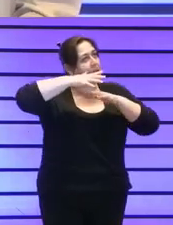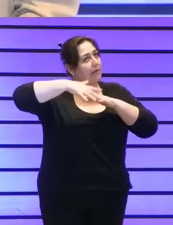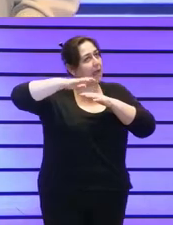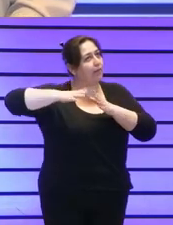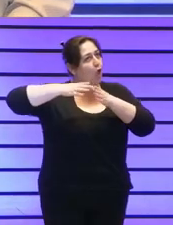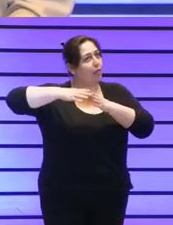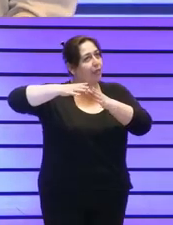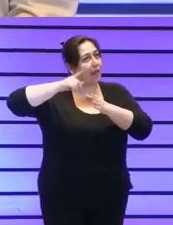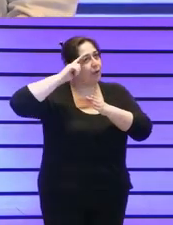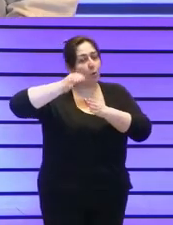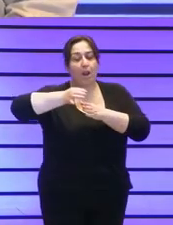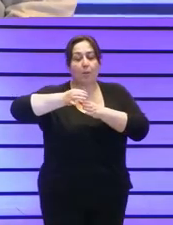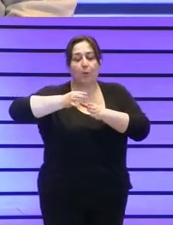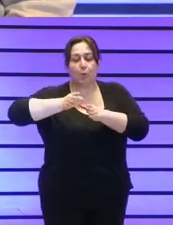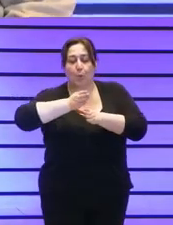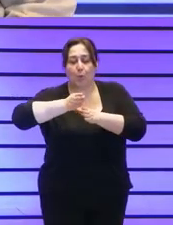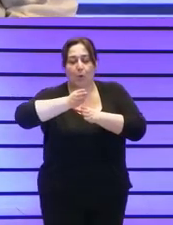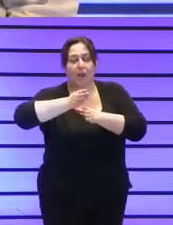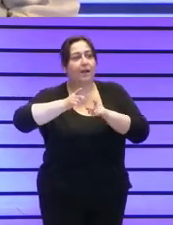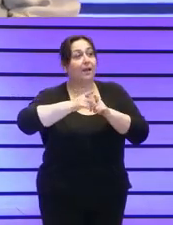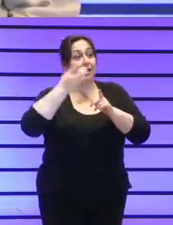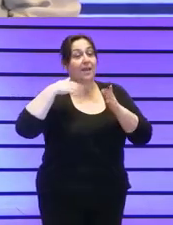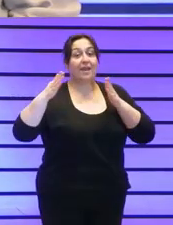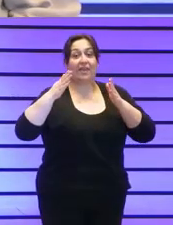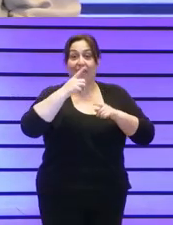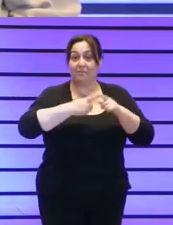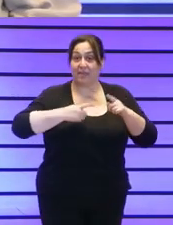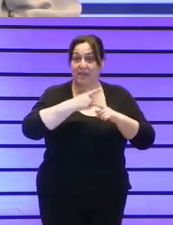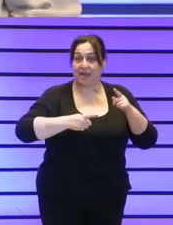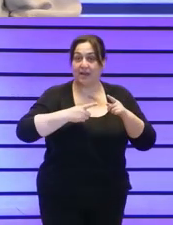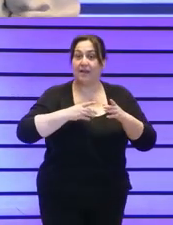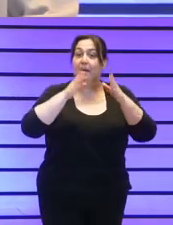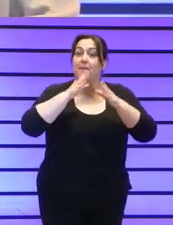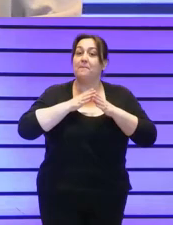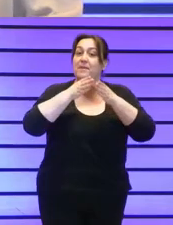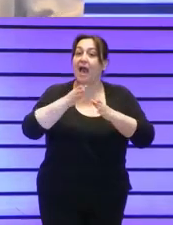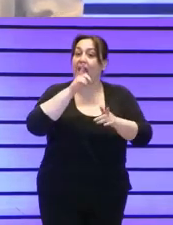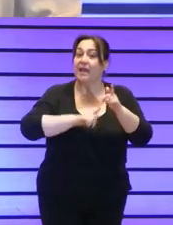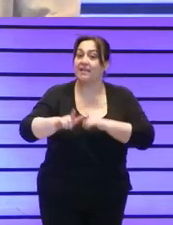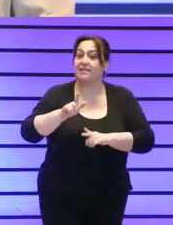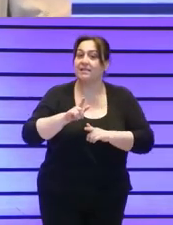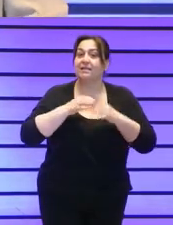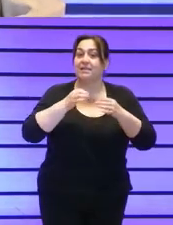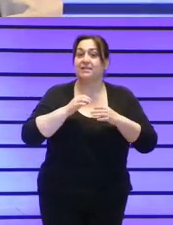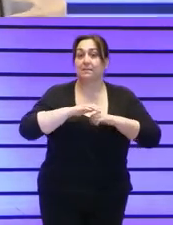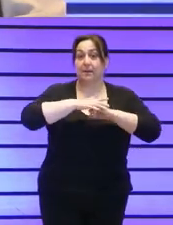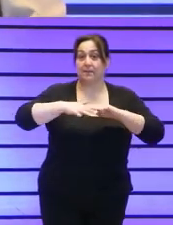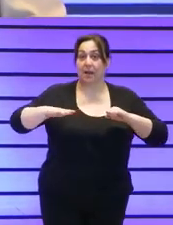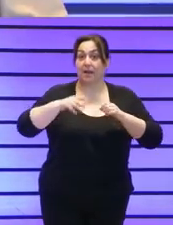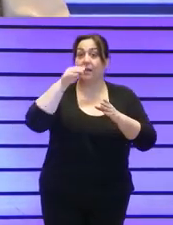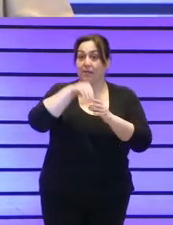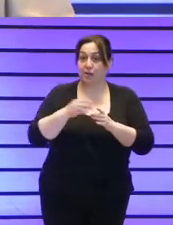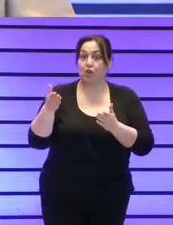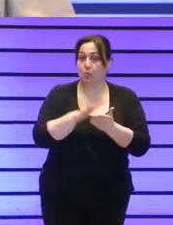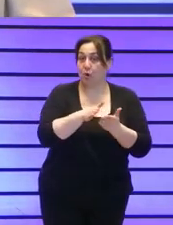ancla. ¿Sí? En la Edad Media, en los viajes por el Atlántico moría mucha gente porque